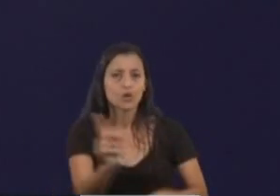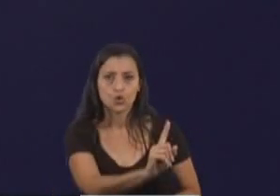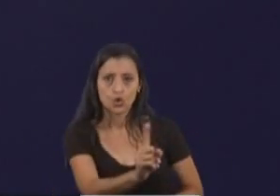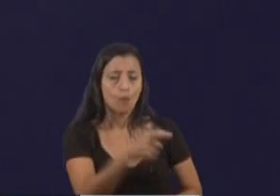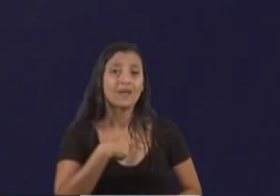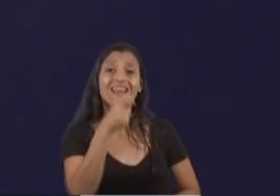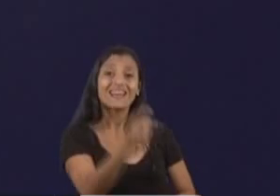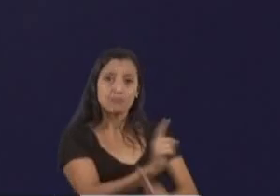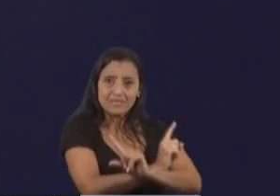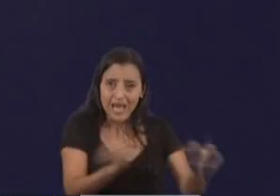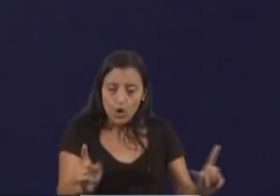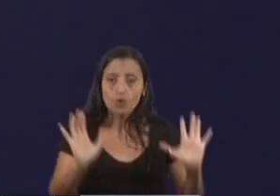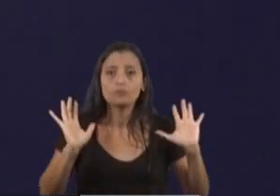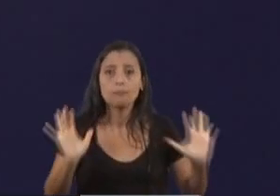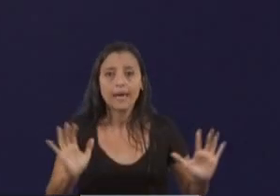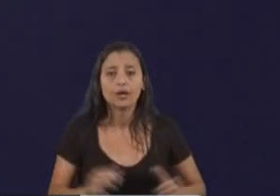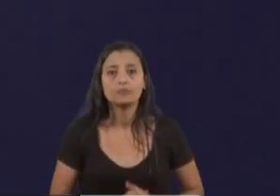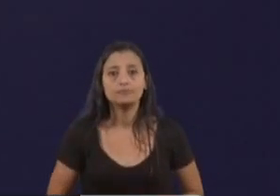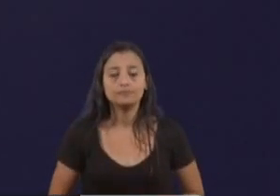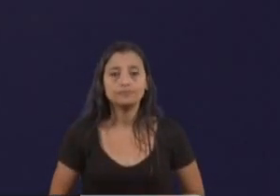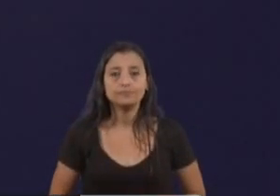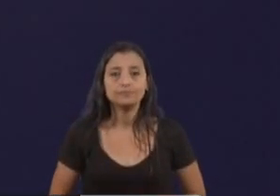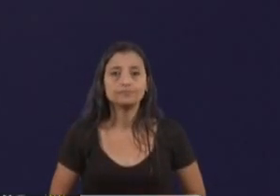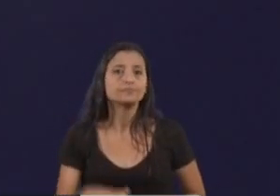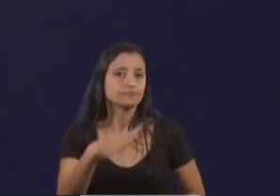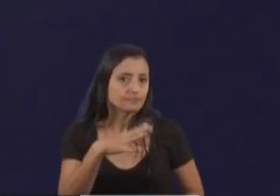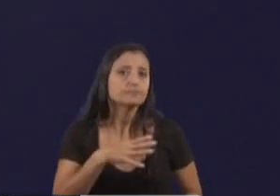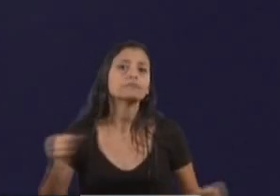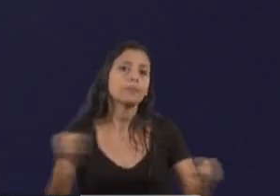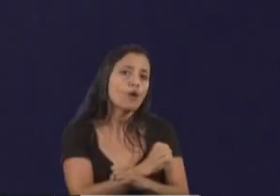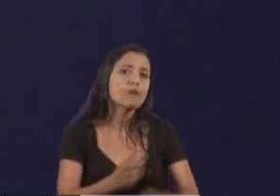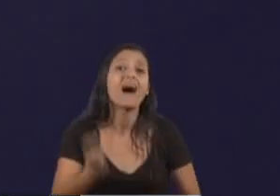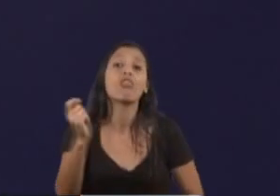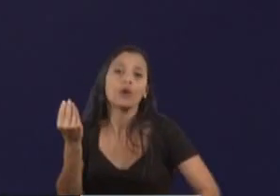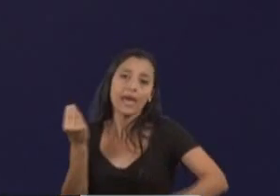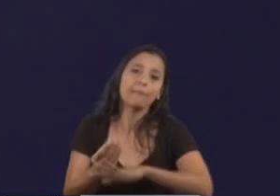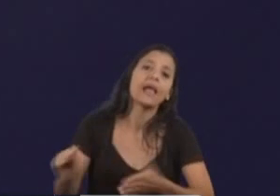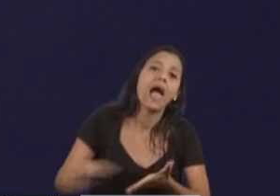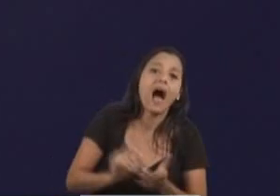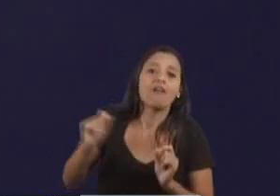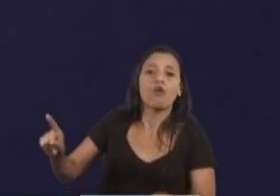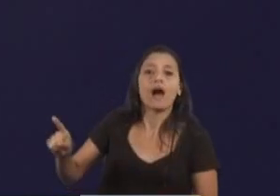La respuesta es que no, pero que no está todavía la definición del abogado, pero sí